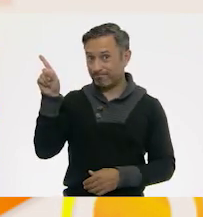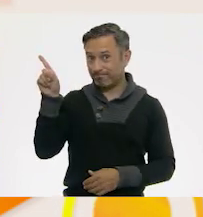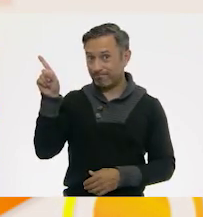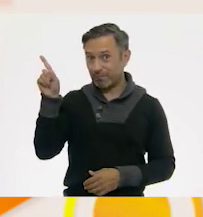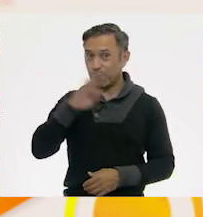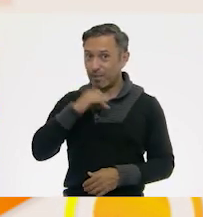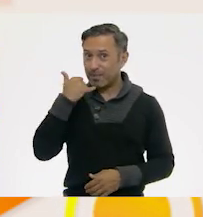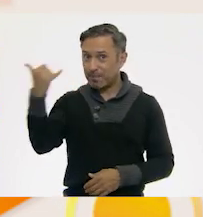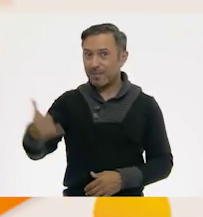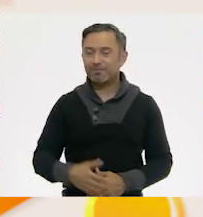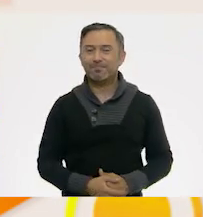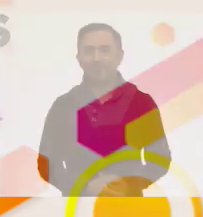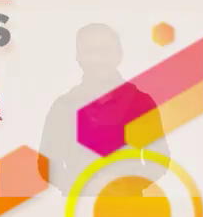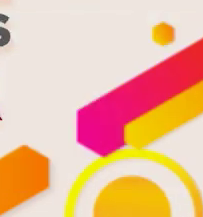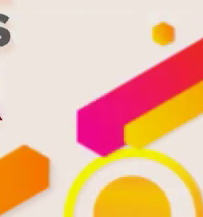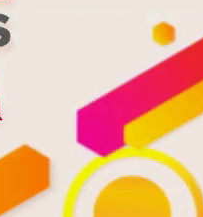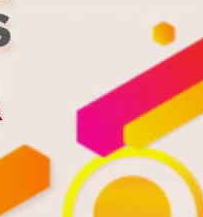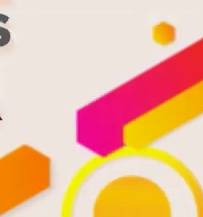¡Gracias!